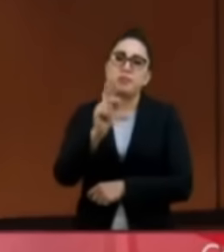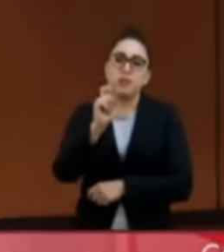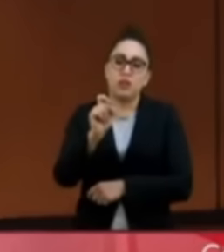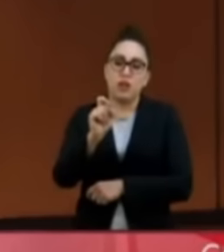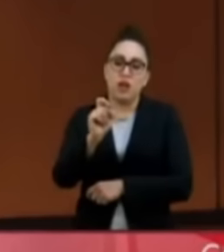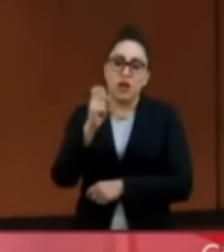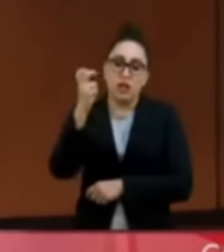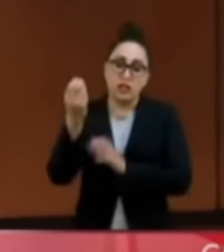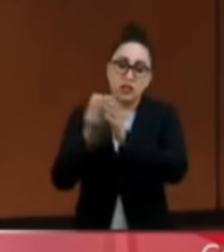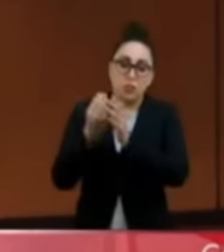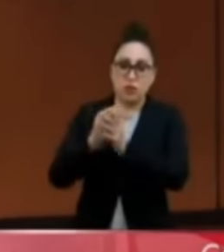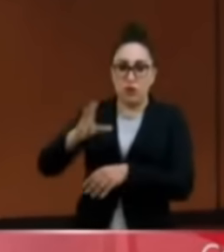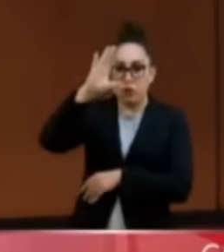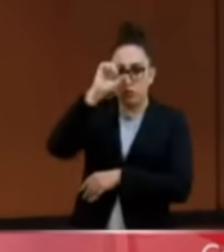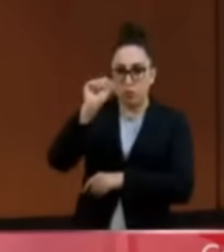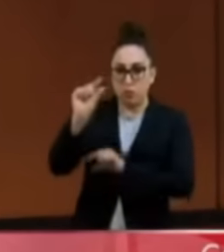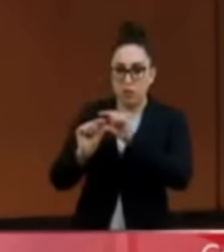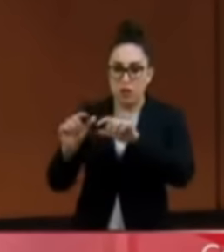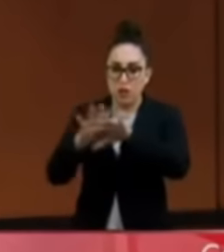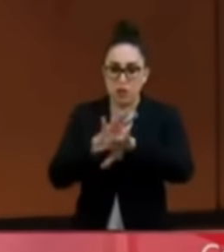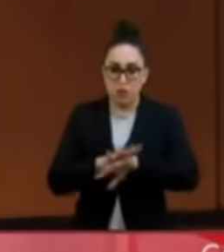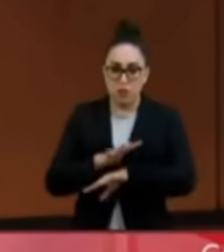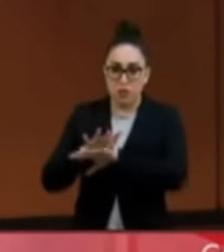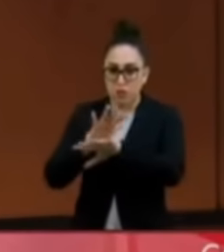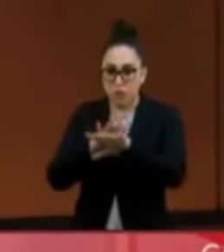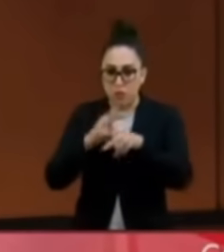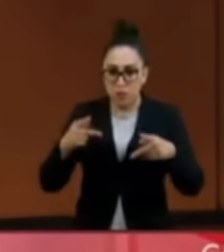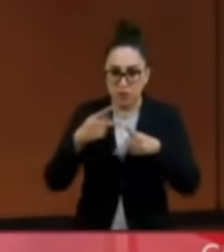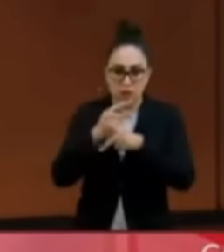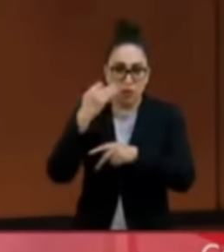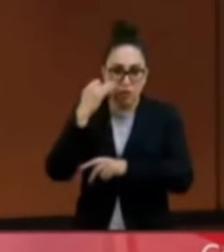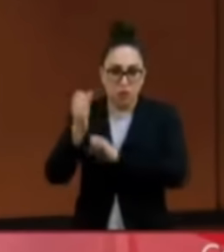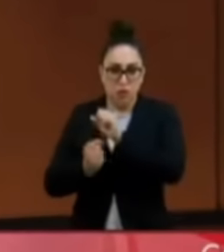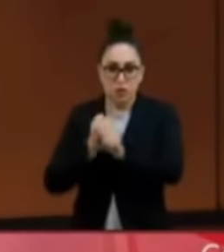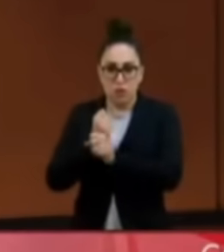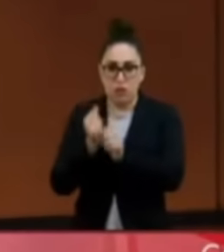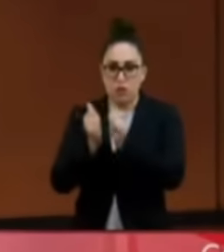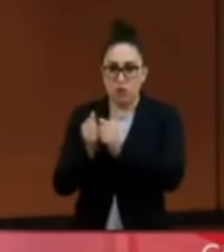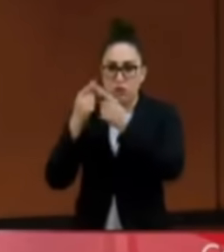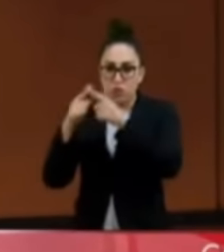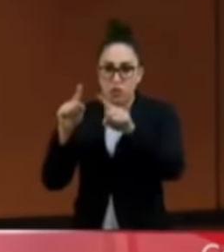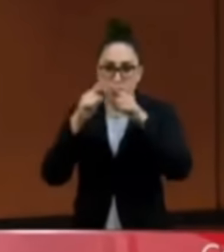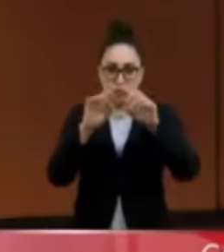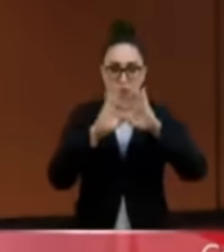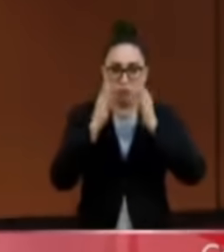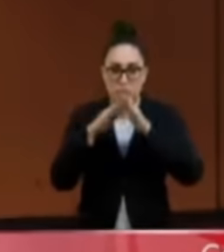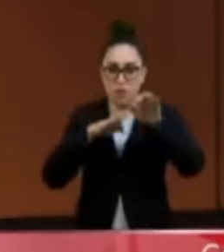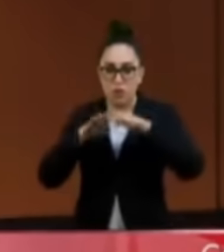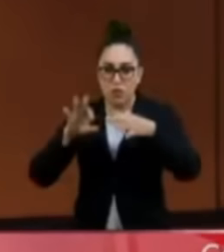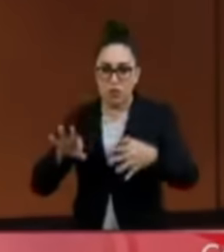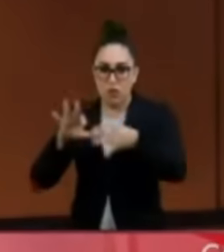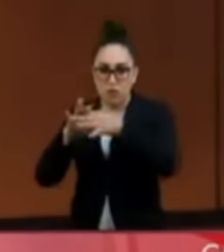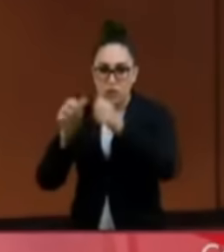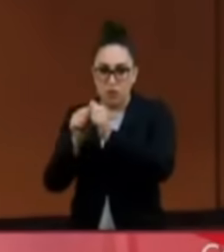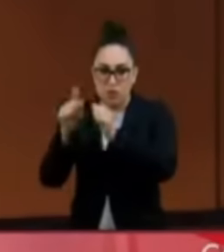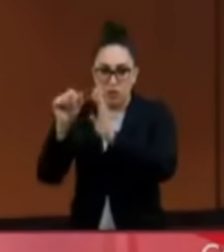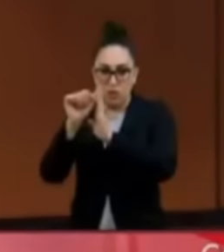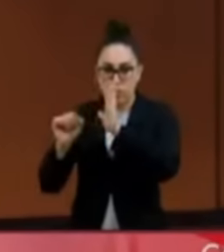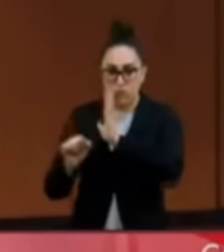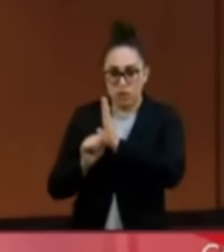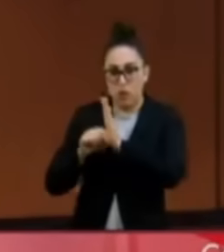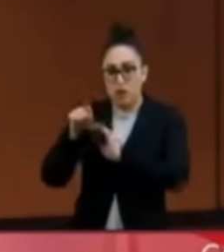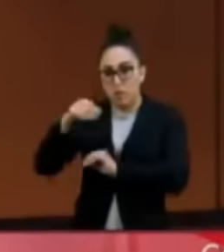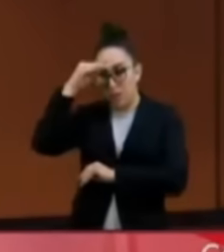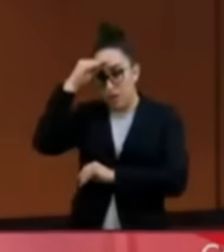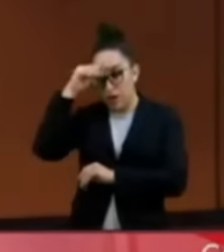de este principio se ha ido perfilando a través de los años en diferentes diseños institucionales que buscan asegurar, más que la